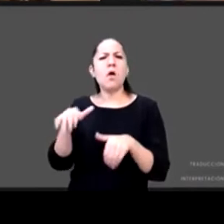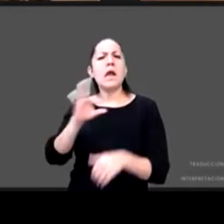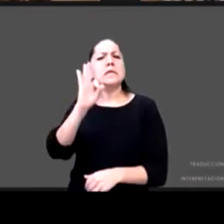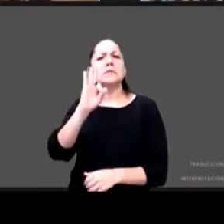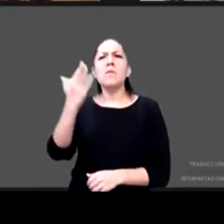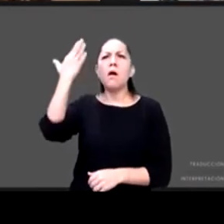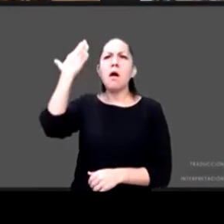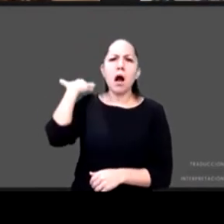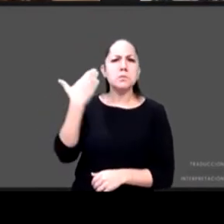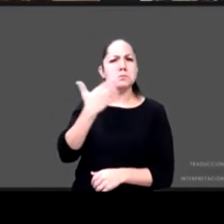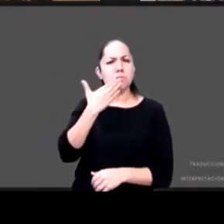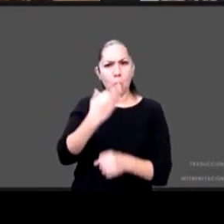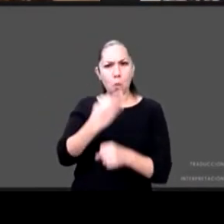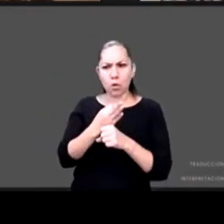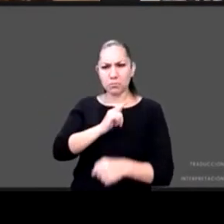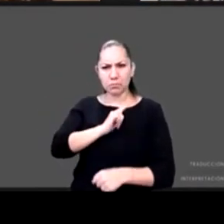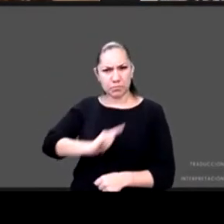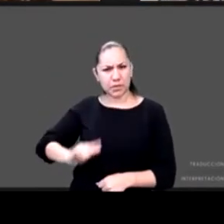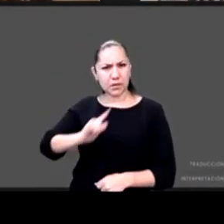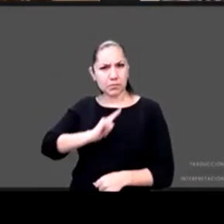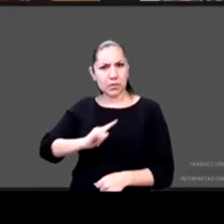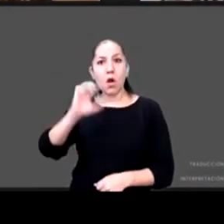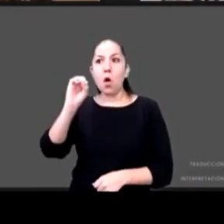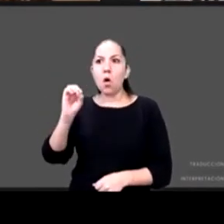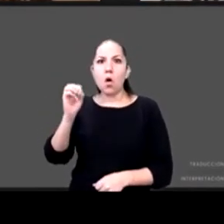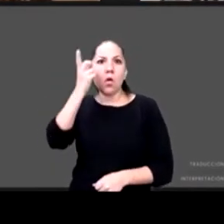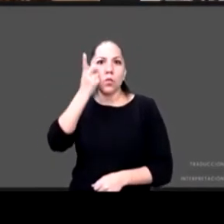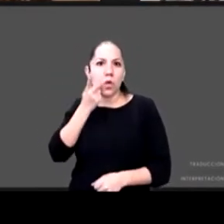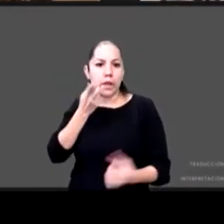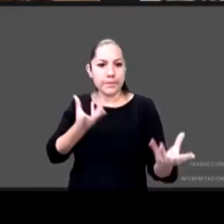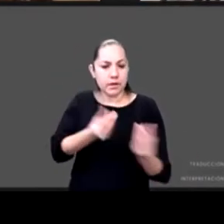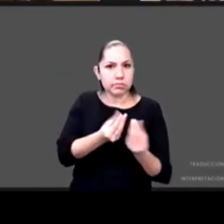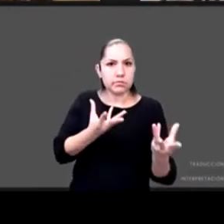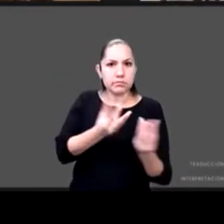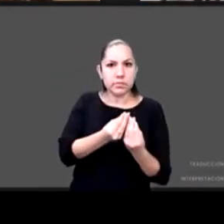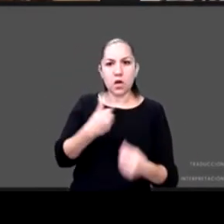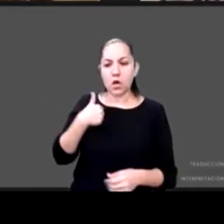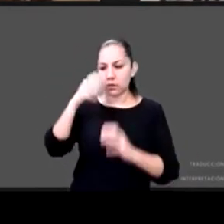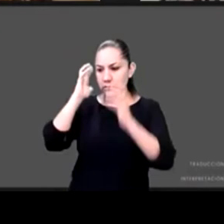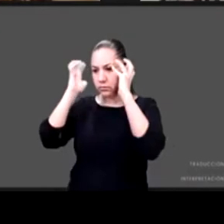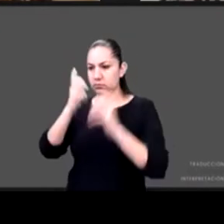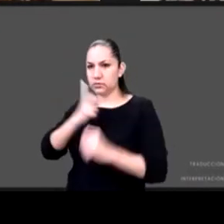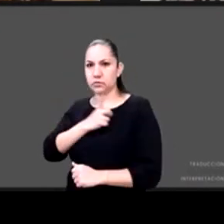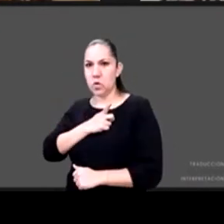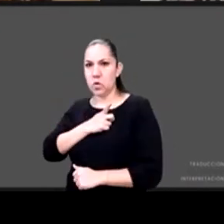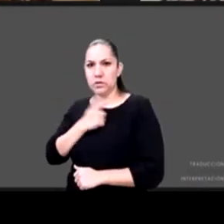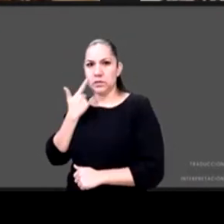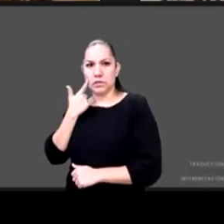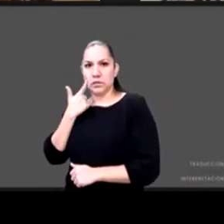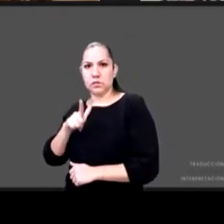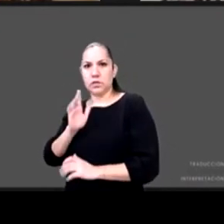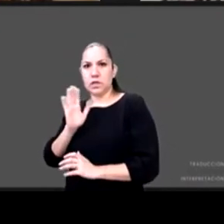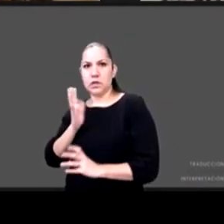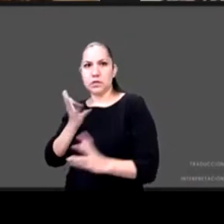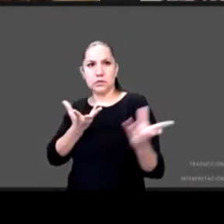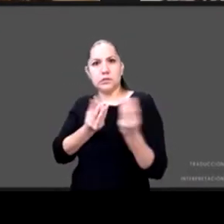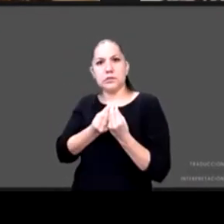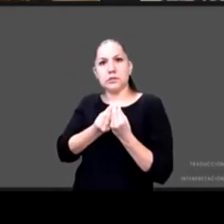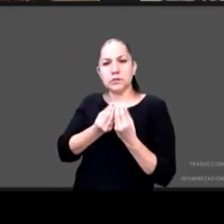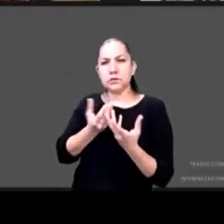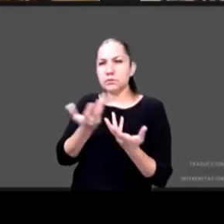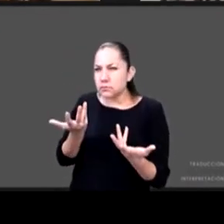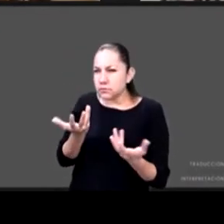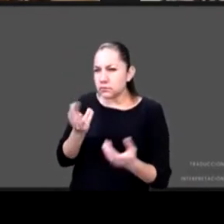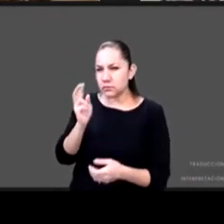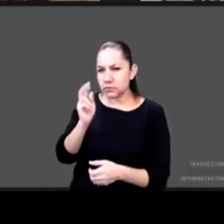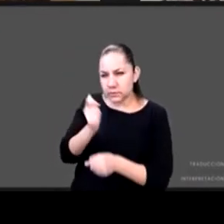dormir acompañado, o querer, no querer bañarse solo, es muy probable que este chiquito o chiquita requieran ayuda para canalizar